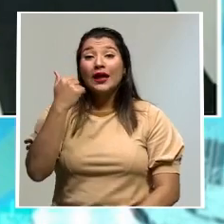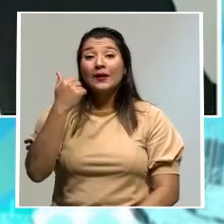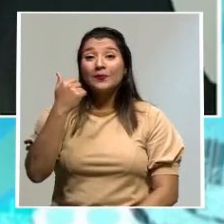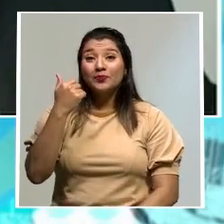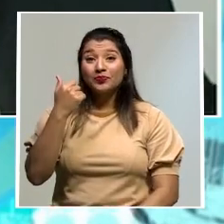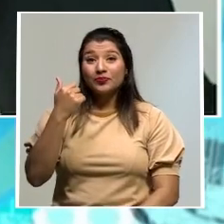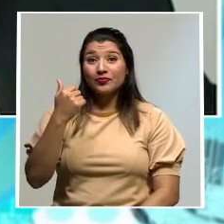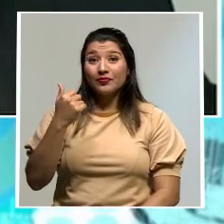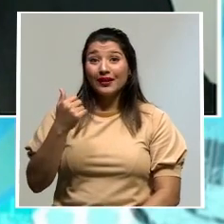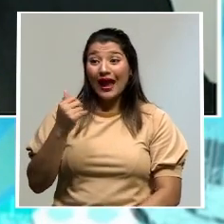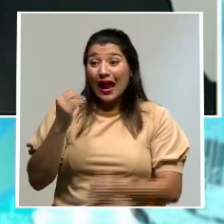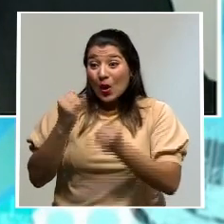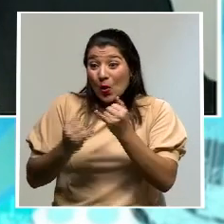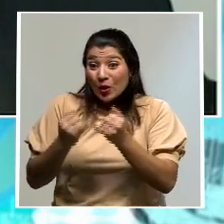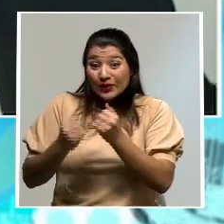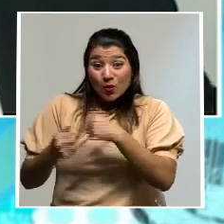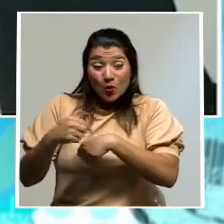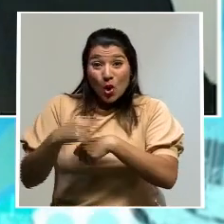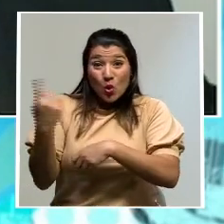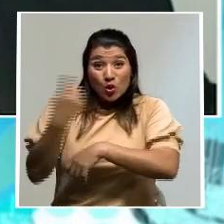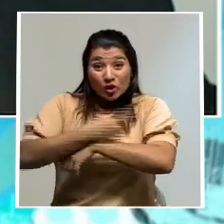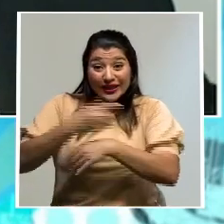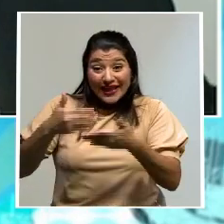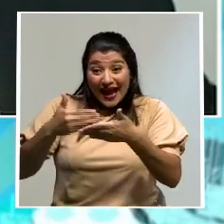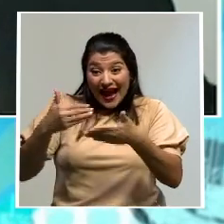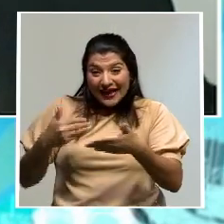esas a priori que te dije, el día anterior logramos